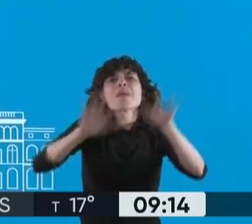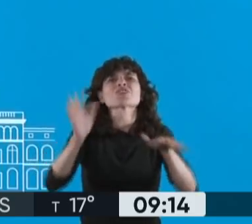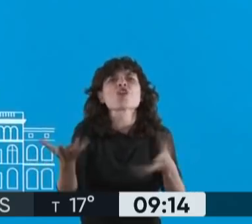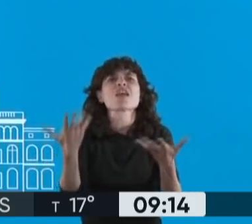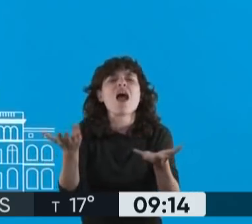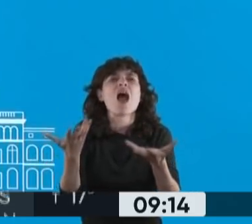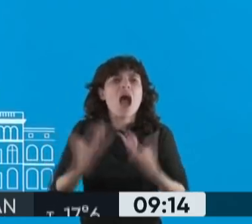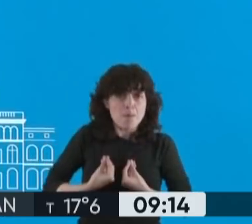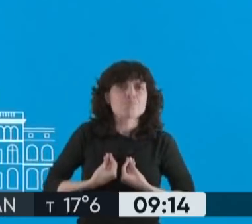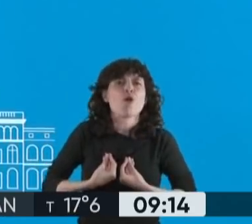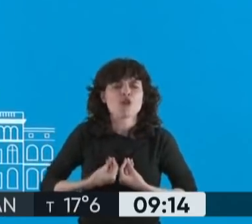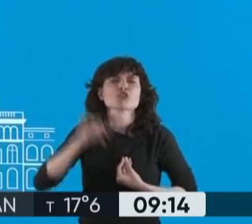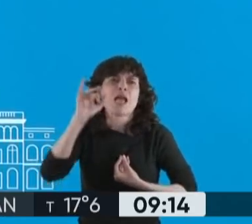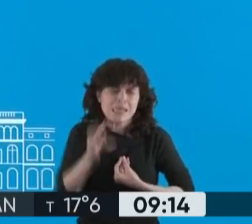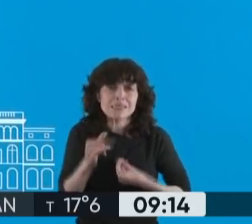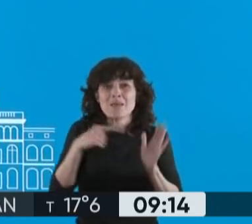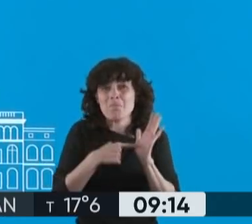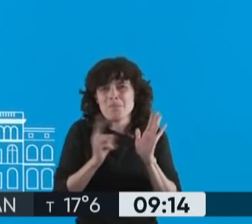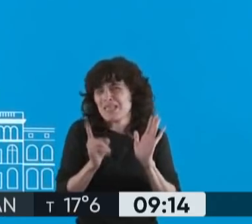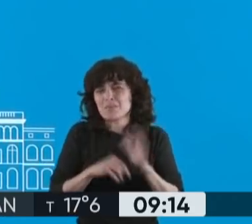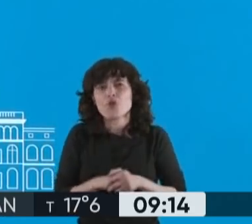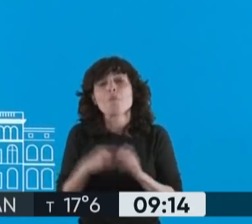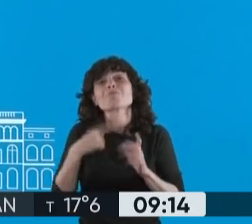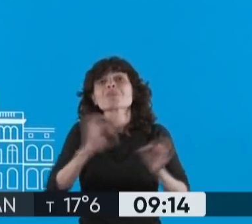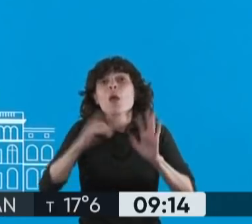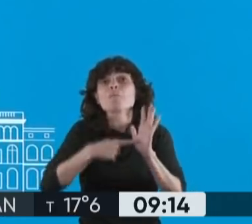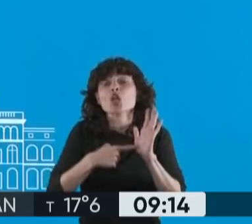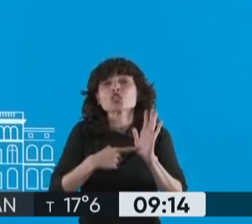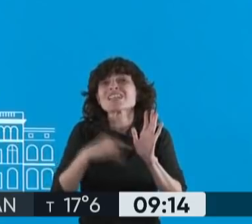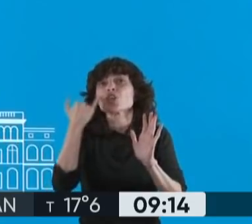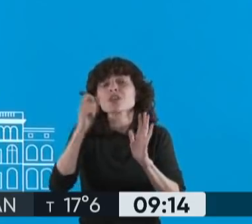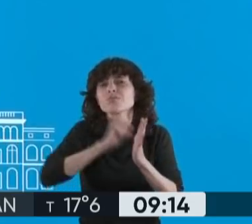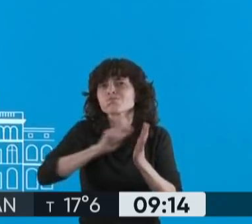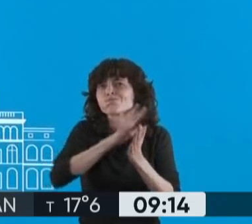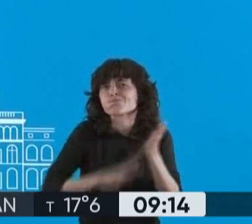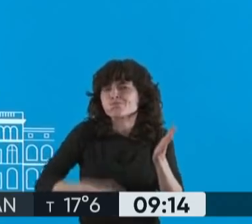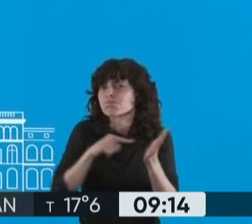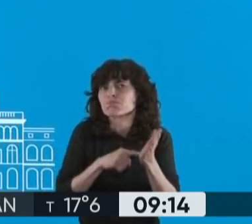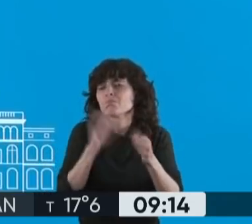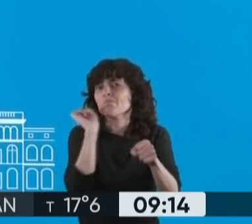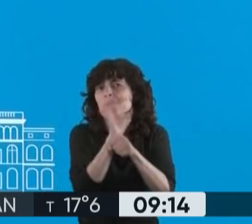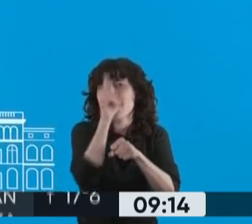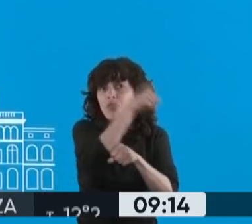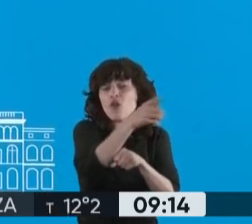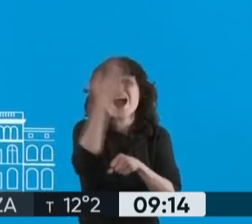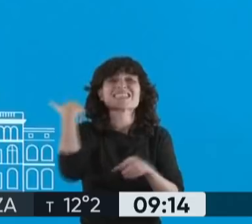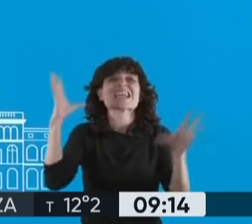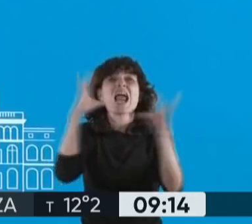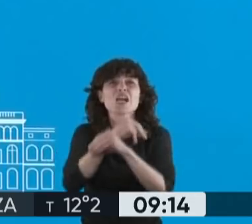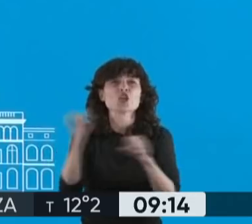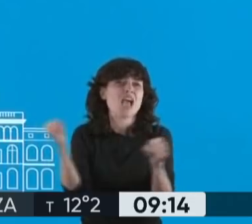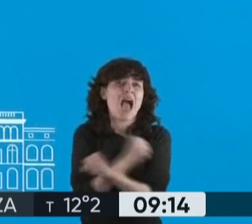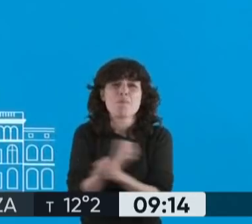apoyo a lo que estamos llevando adelante. El proyecto, como ha quedado redactado en el dictamen que se aprobó anoche en